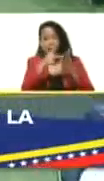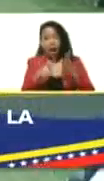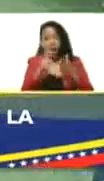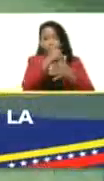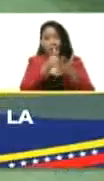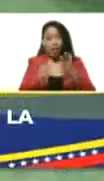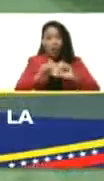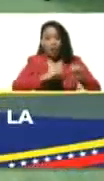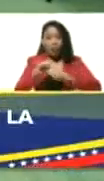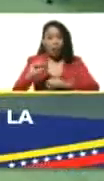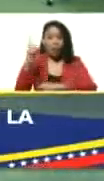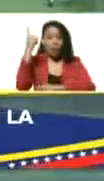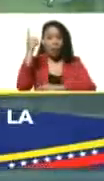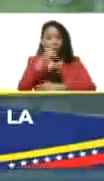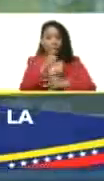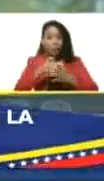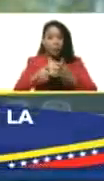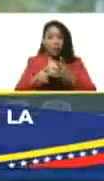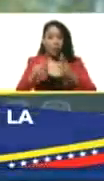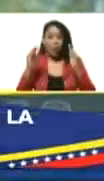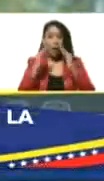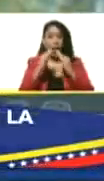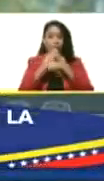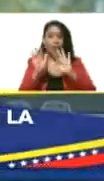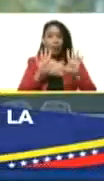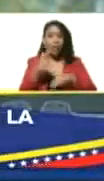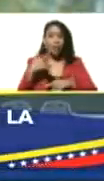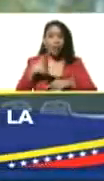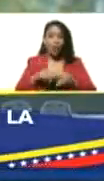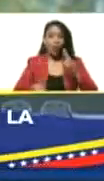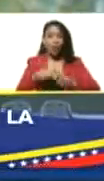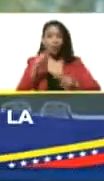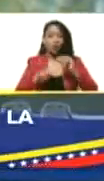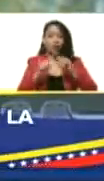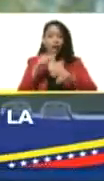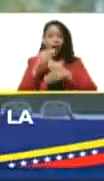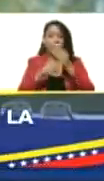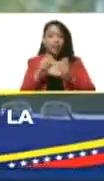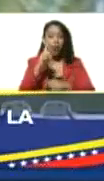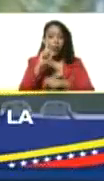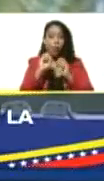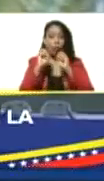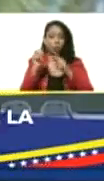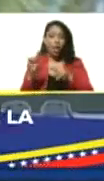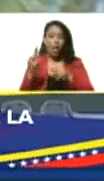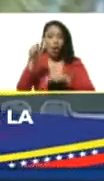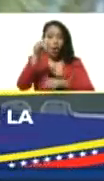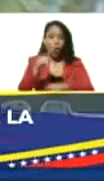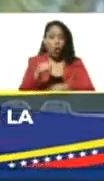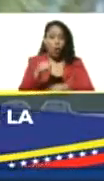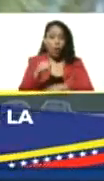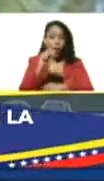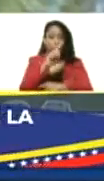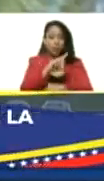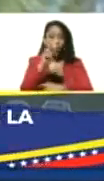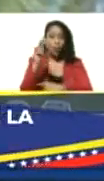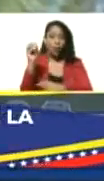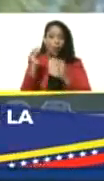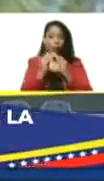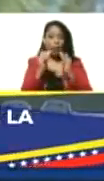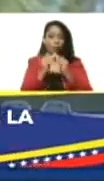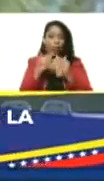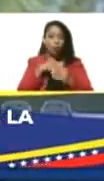La primera línea de acción, con las viviendas que ya tenemos construidas, darle una opción. Hoy, de las 120 viviendas